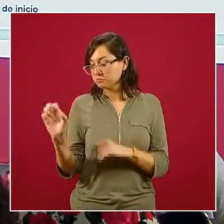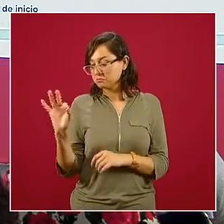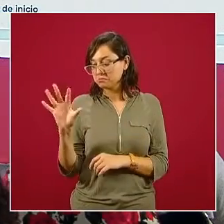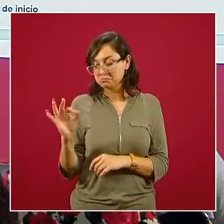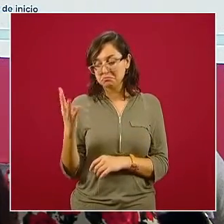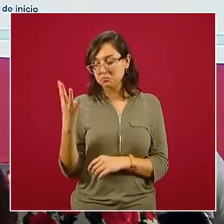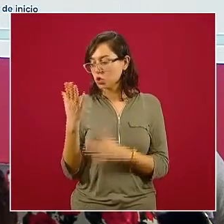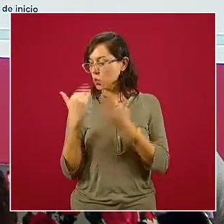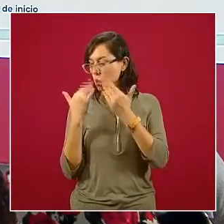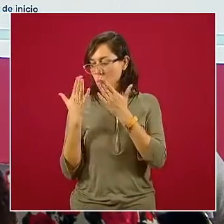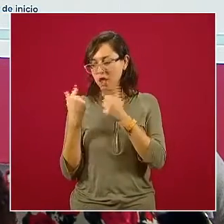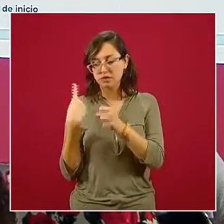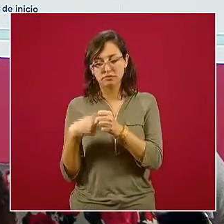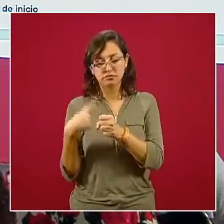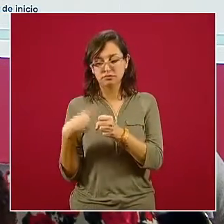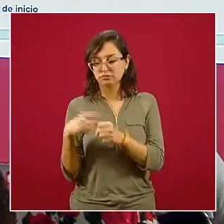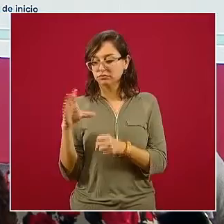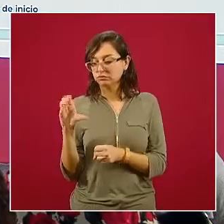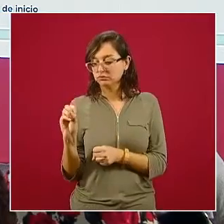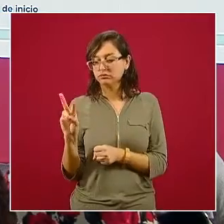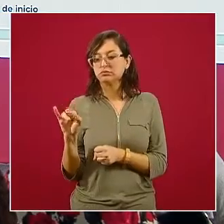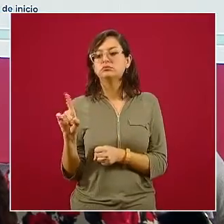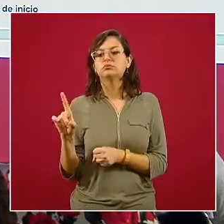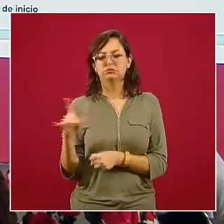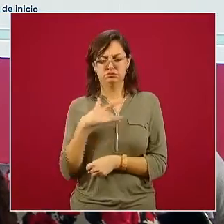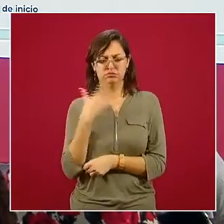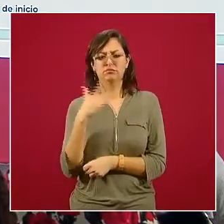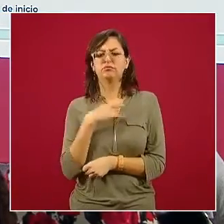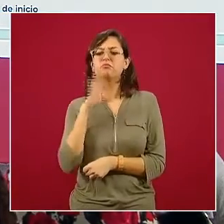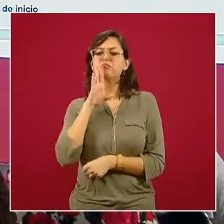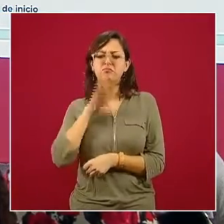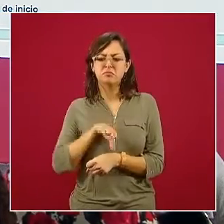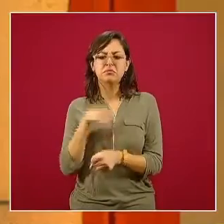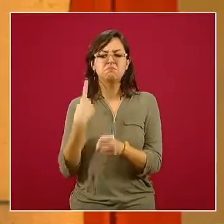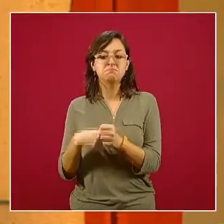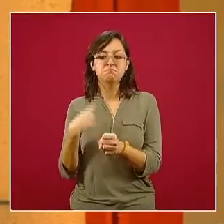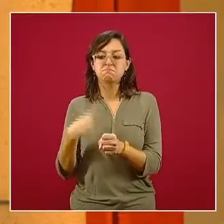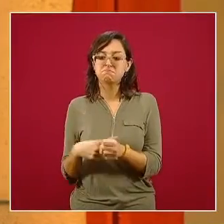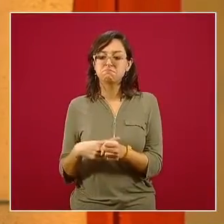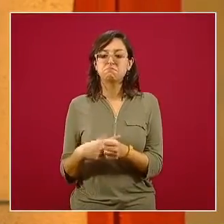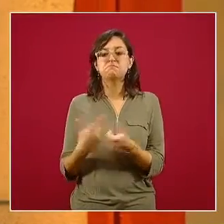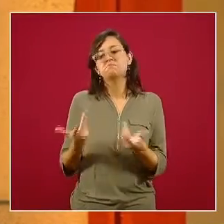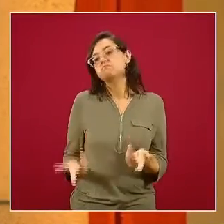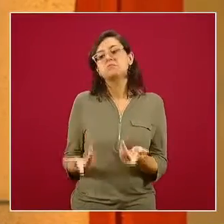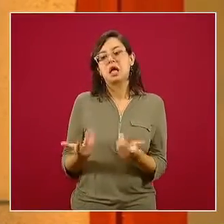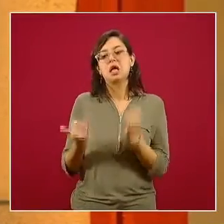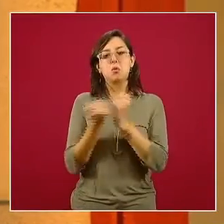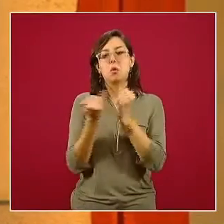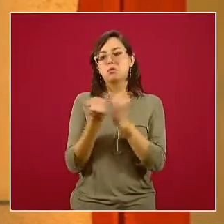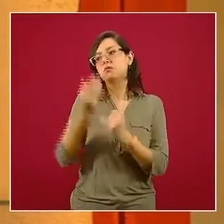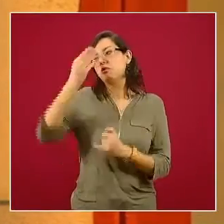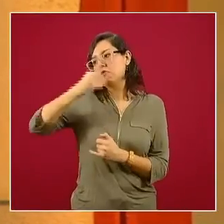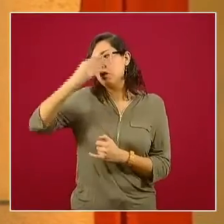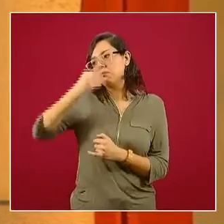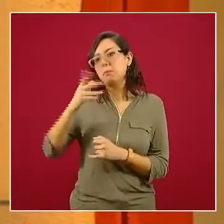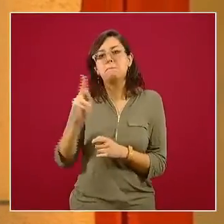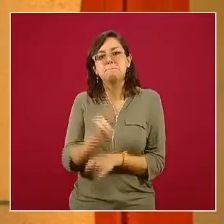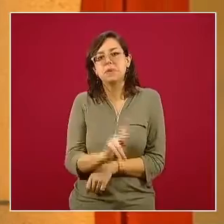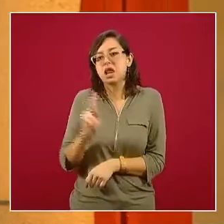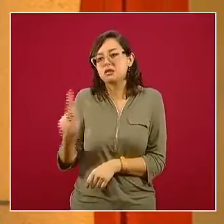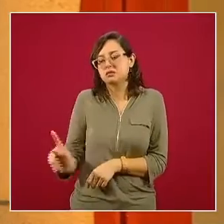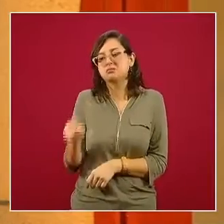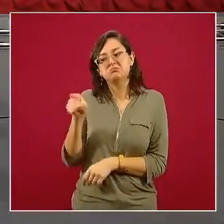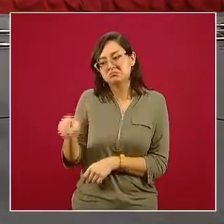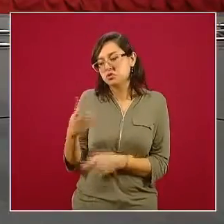resultaron negativas. No tenían COVID, aunque tenían los síntomas característicos de COVID, que son comunes a varias otras infecciones